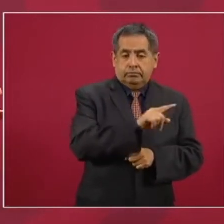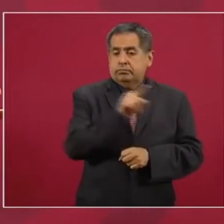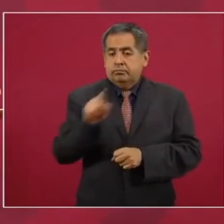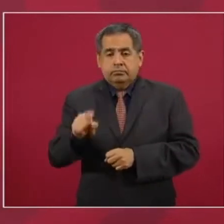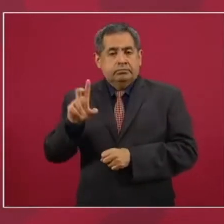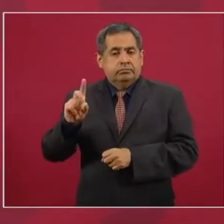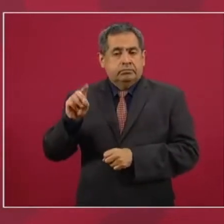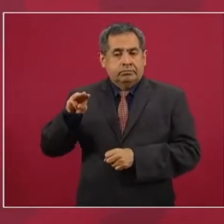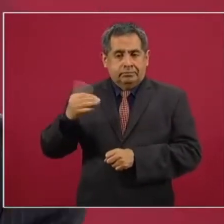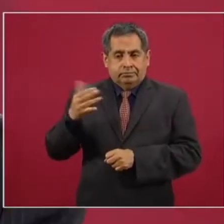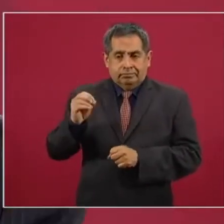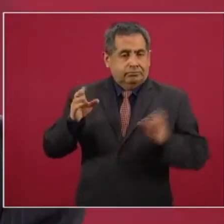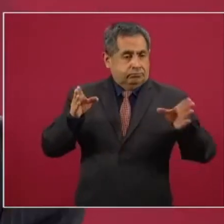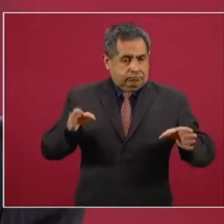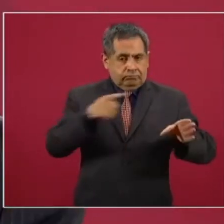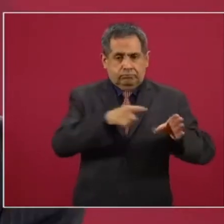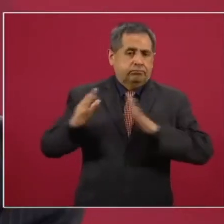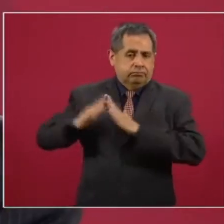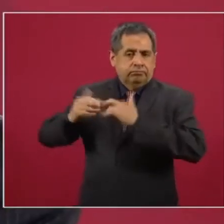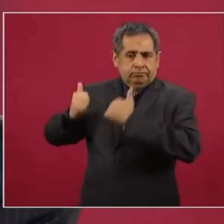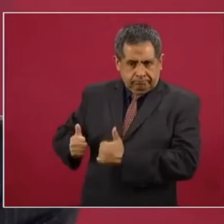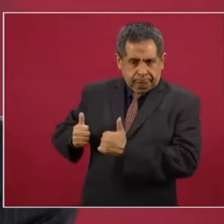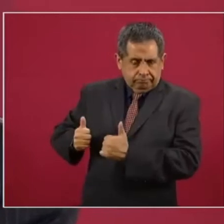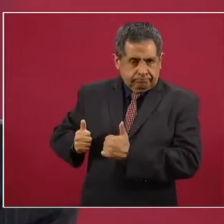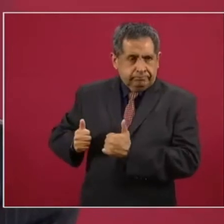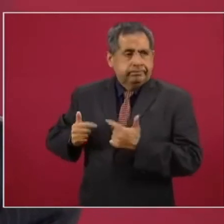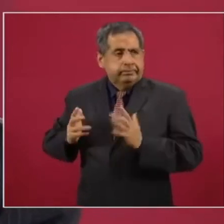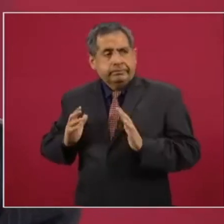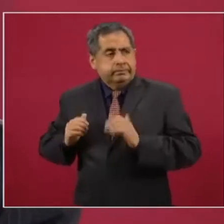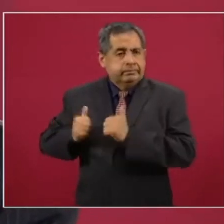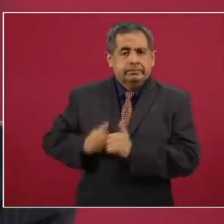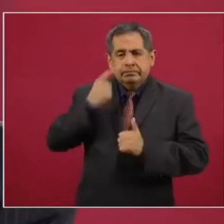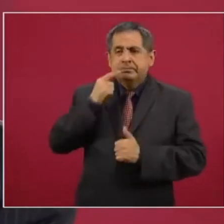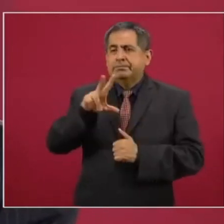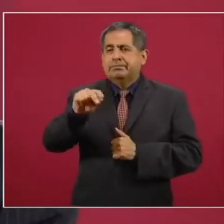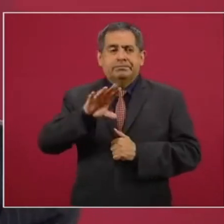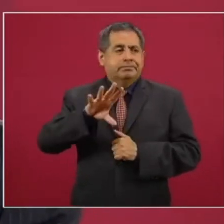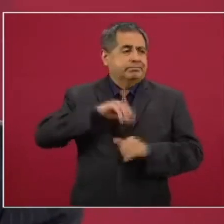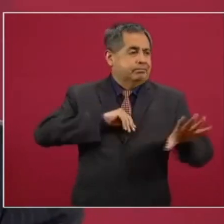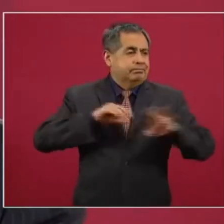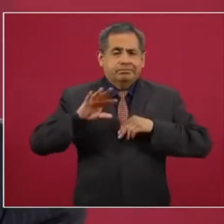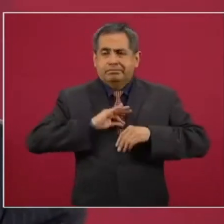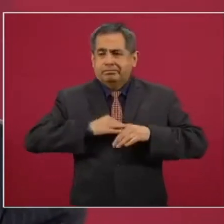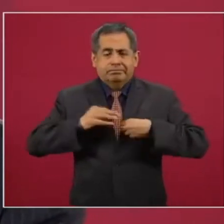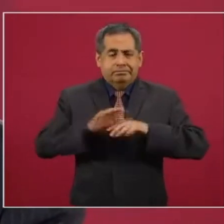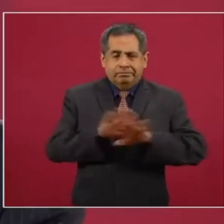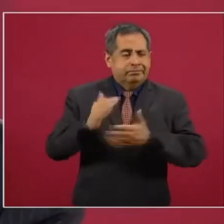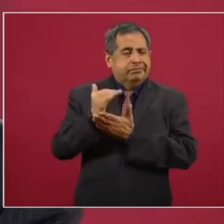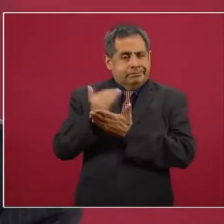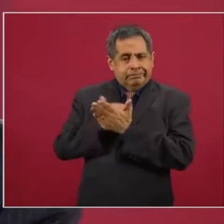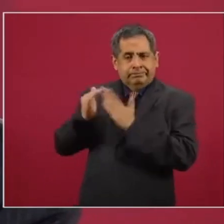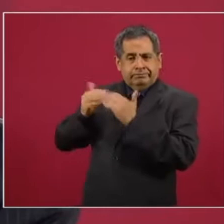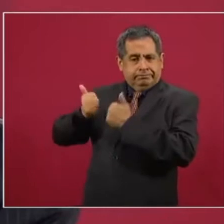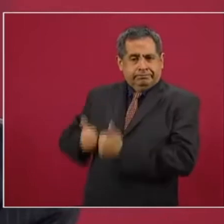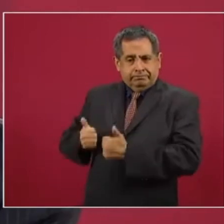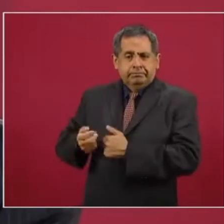de mayo. La mitigación comunitaria es el mecanismo que usamos en todos los países para disminuir la